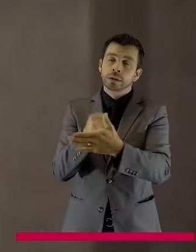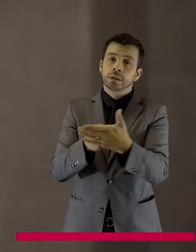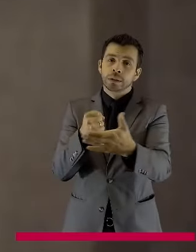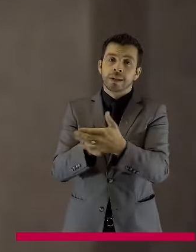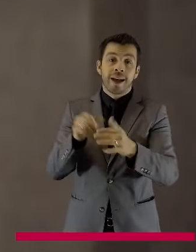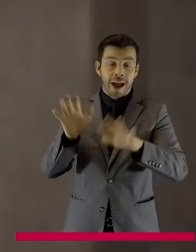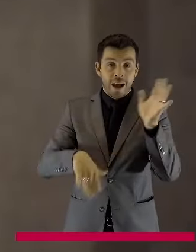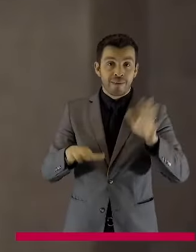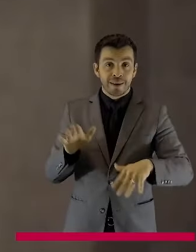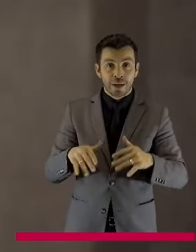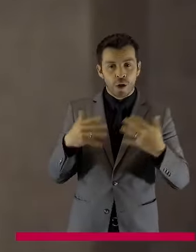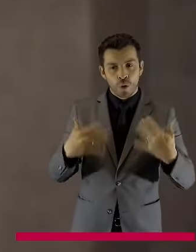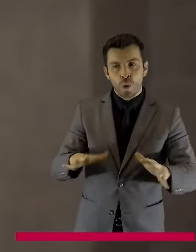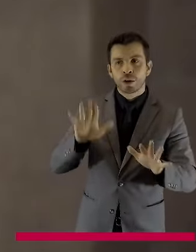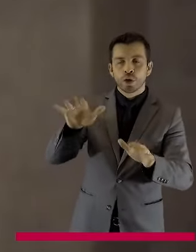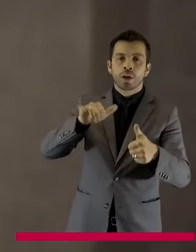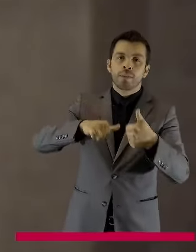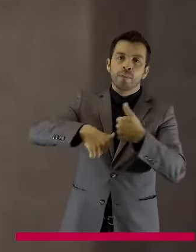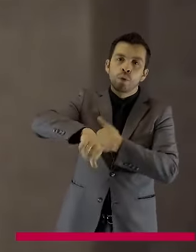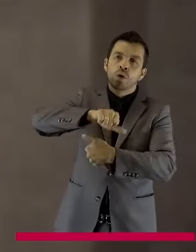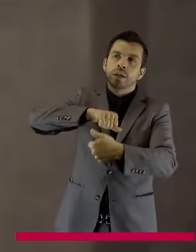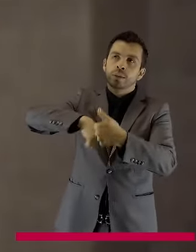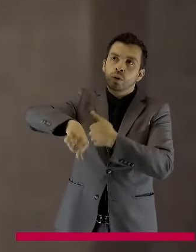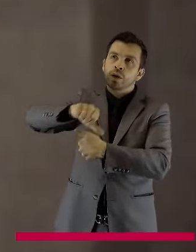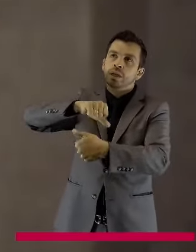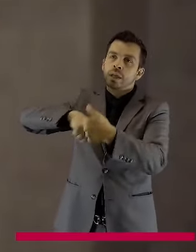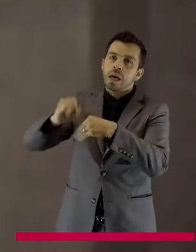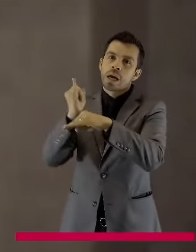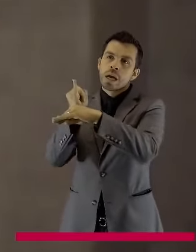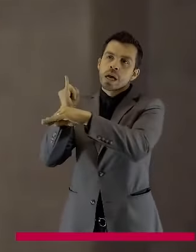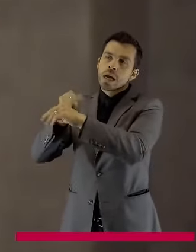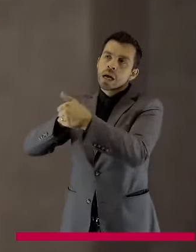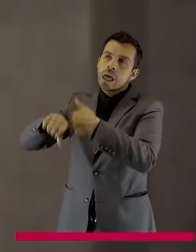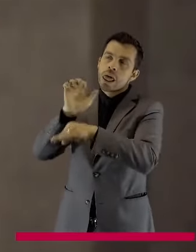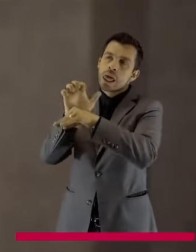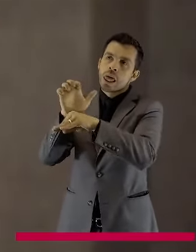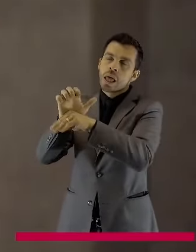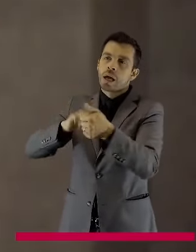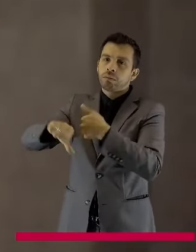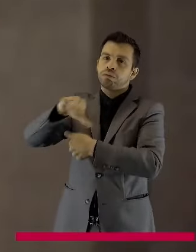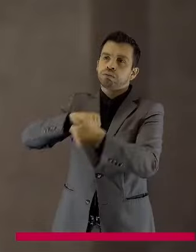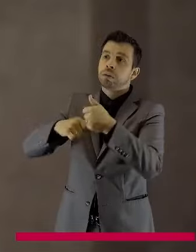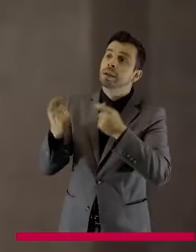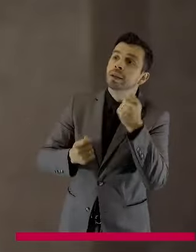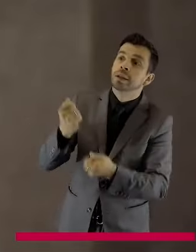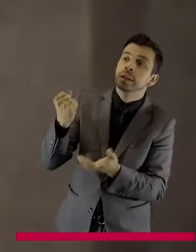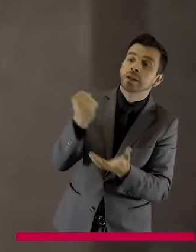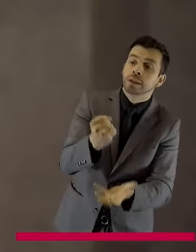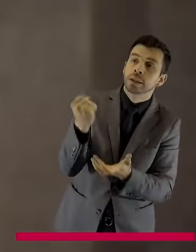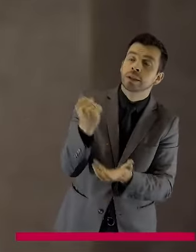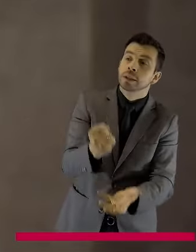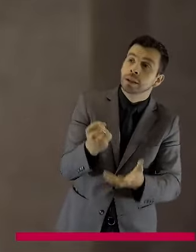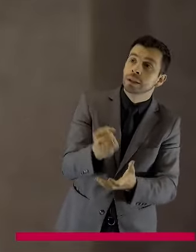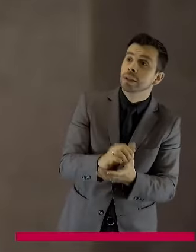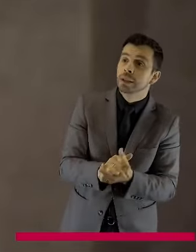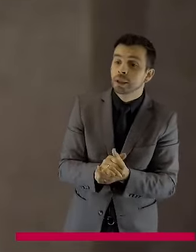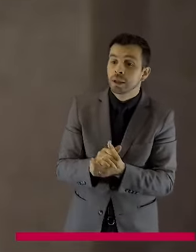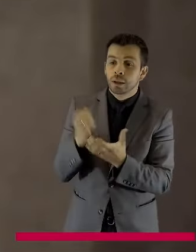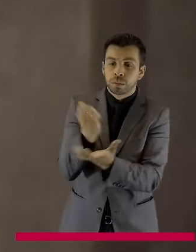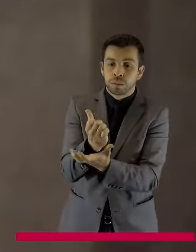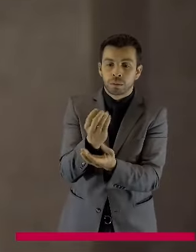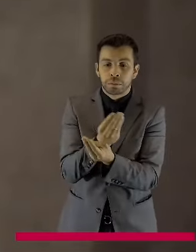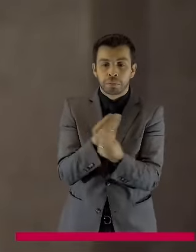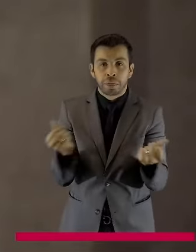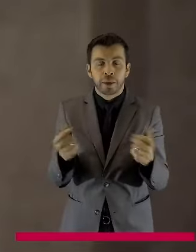se deja llevar de mucha burocracia institucional y entonces los recursos económicos se van en puros